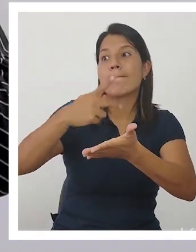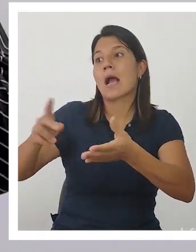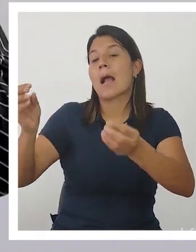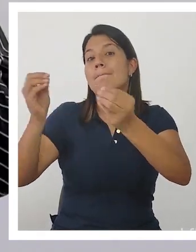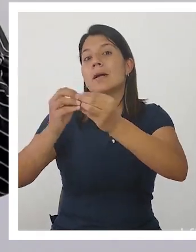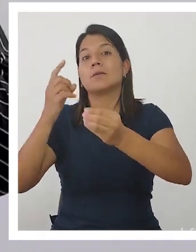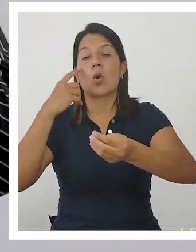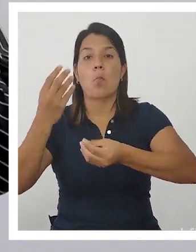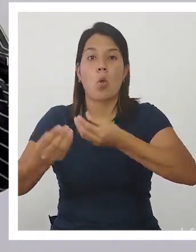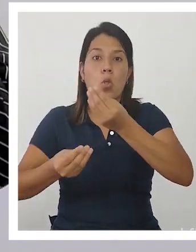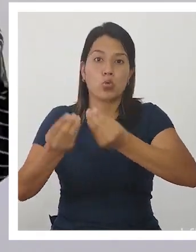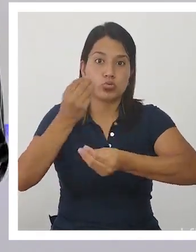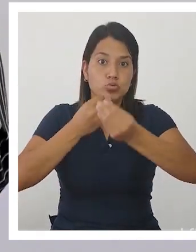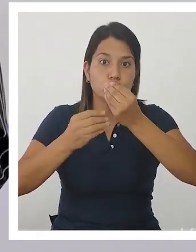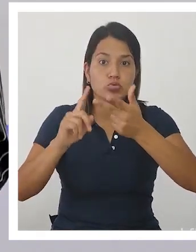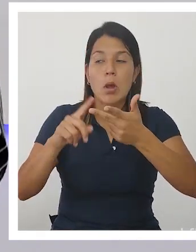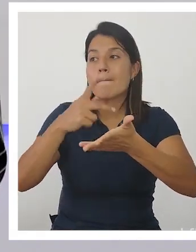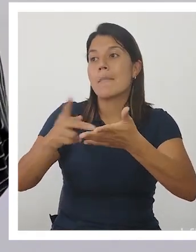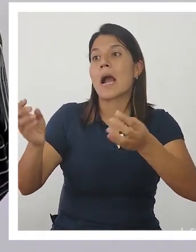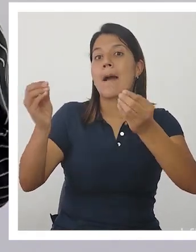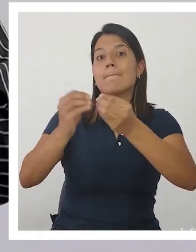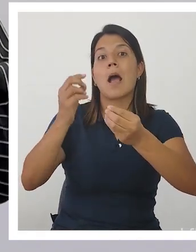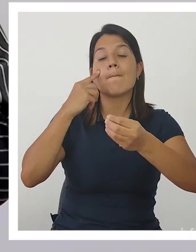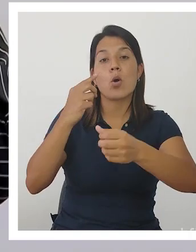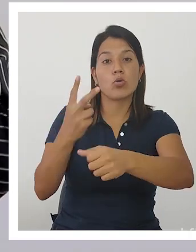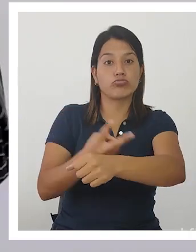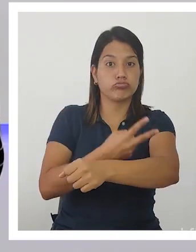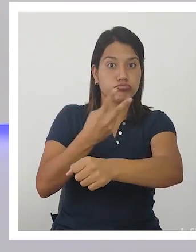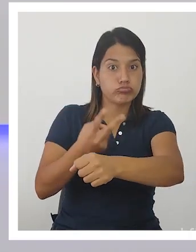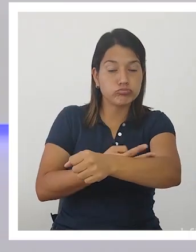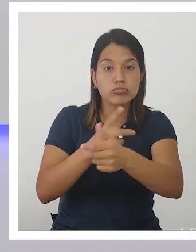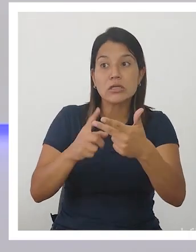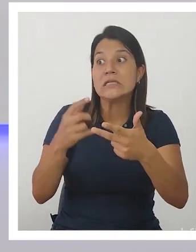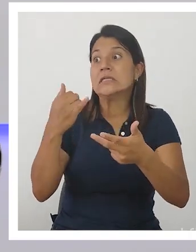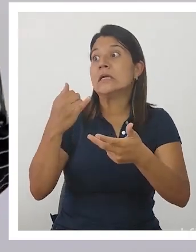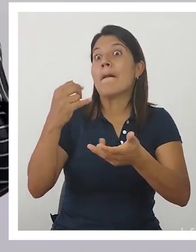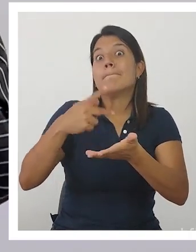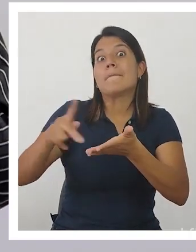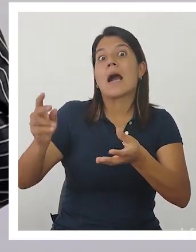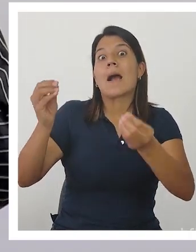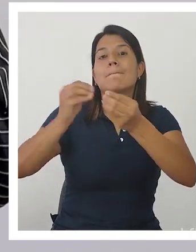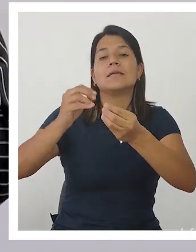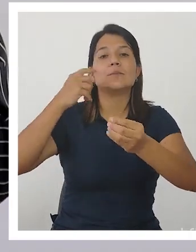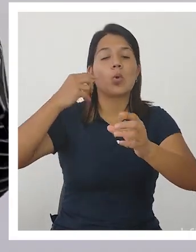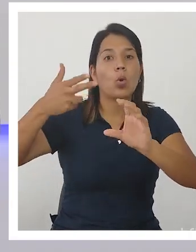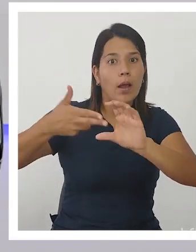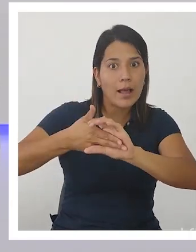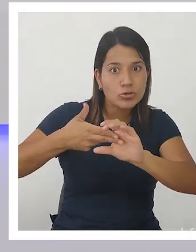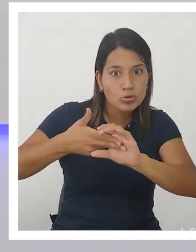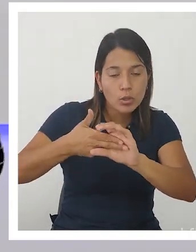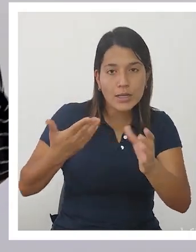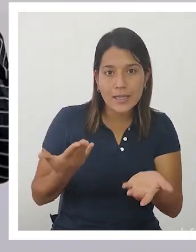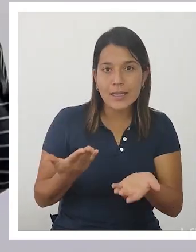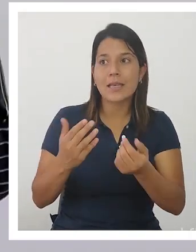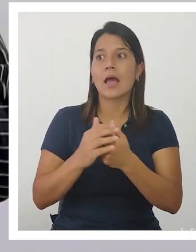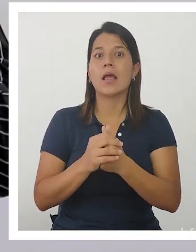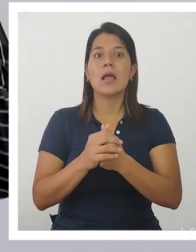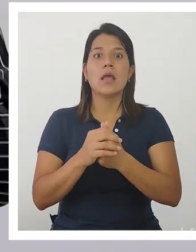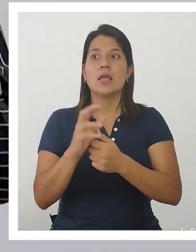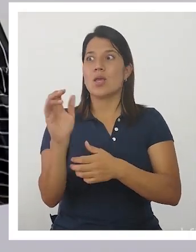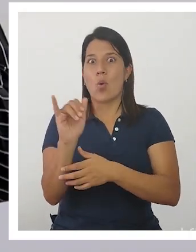vegetales. Si sube la gasolina, entonces va a tener que gastar más en gasolina, las cadenas de transporte